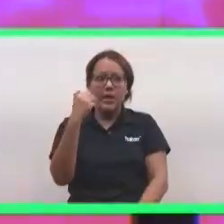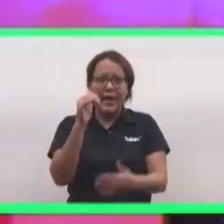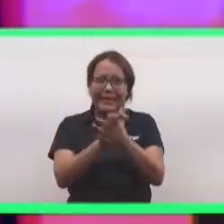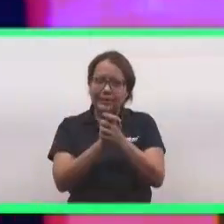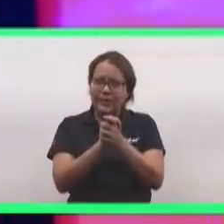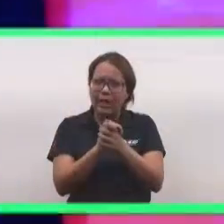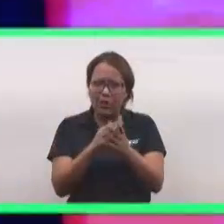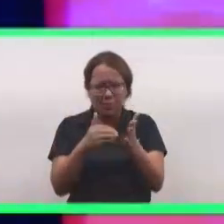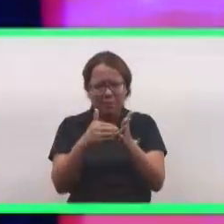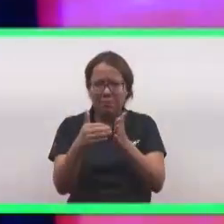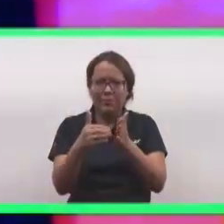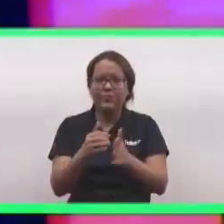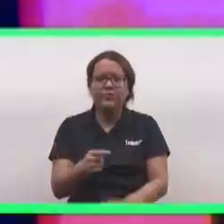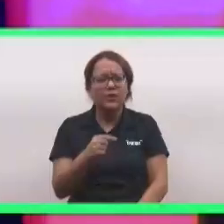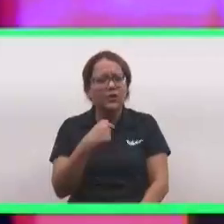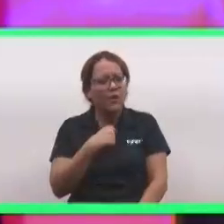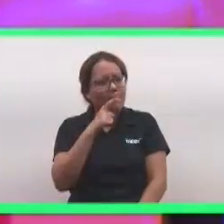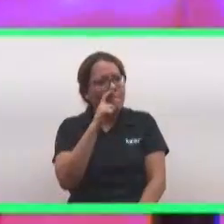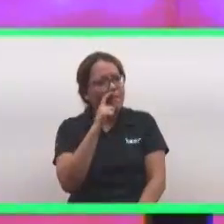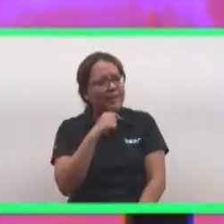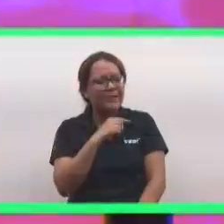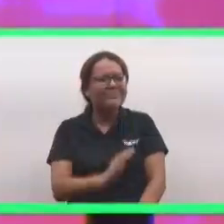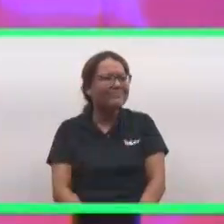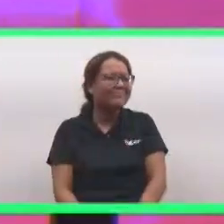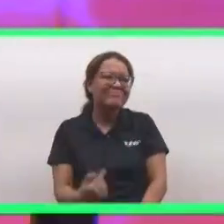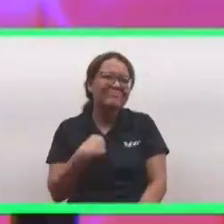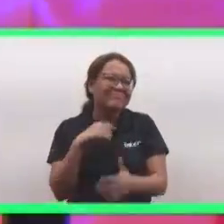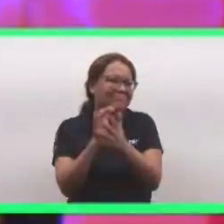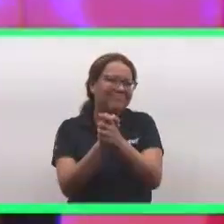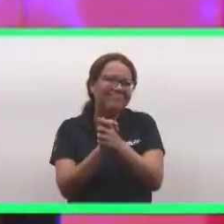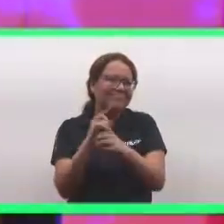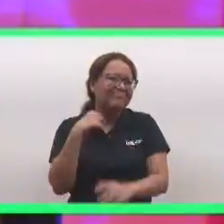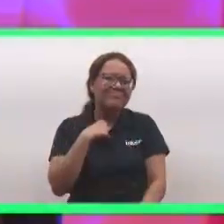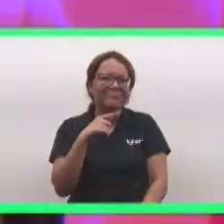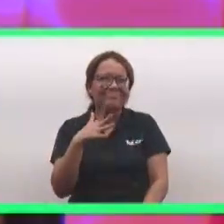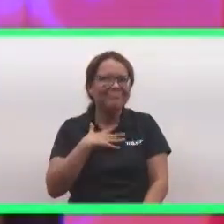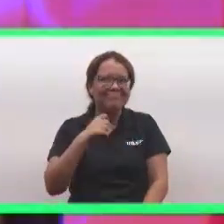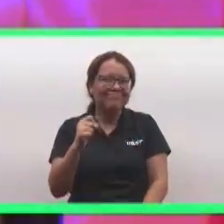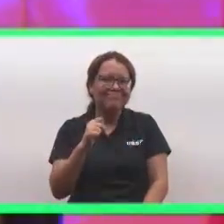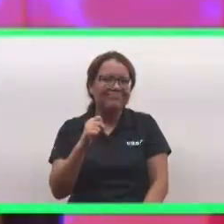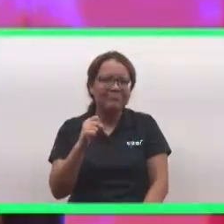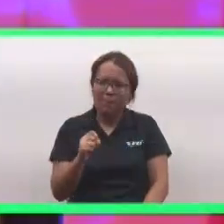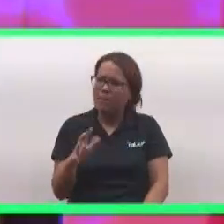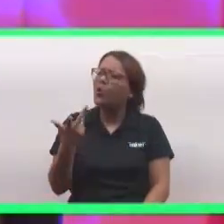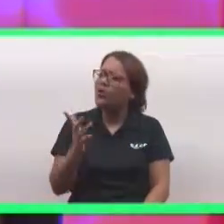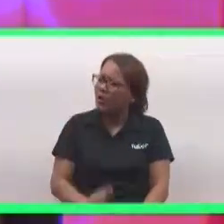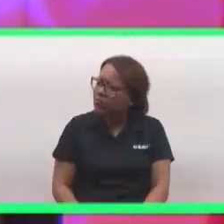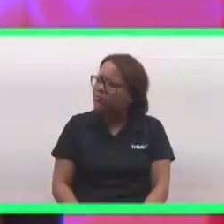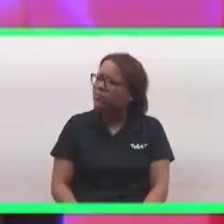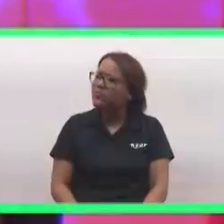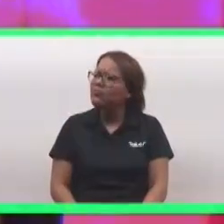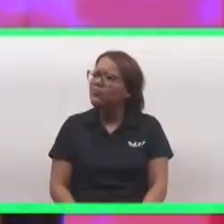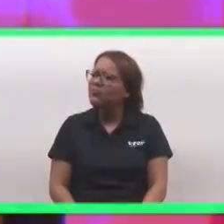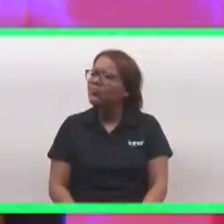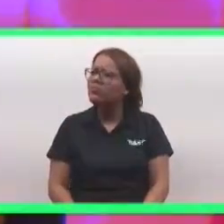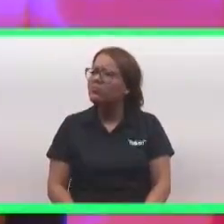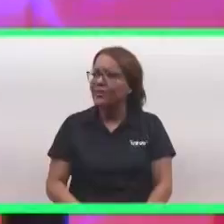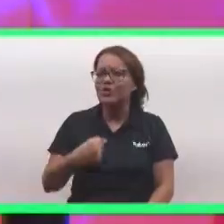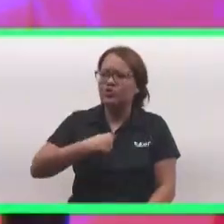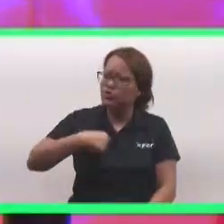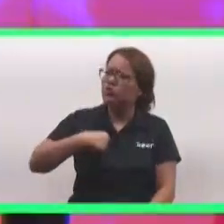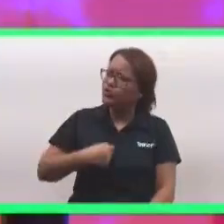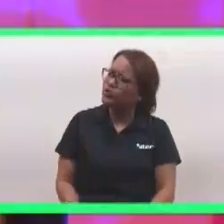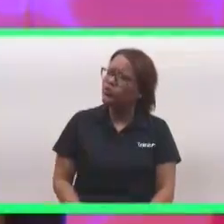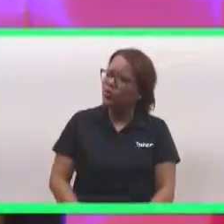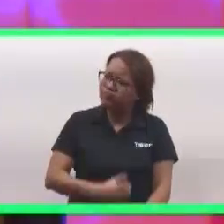y fui donde mi papá y le dije: mira, papá, yo creo que este asunto del matrimonio no es para mí. ¿Por qué? Me dijo. Si he sufrido yo, hijo, sufre